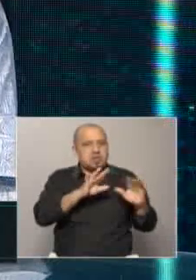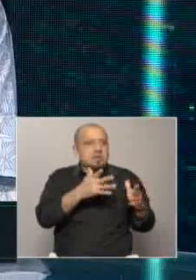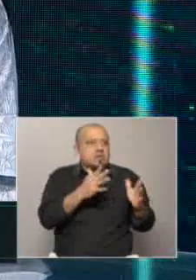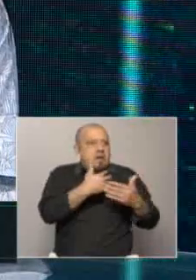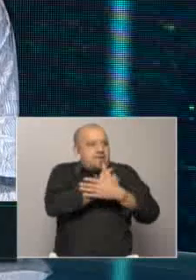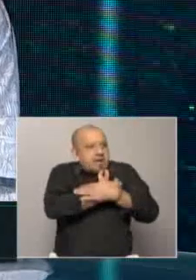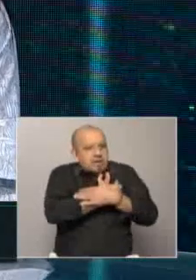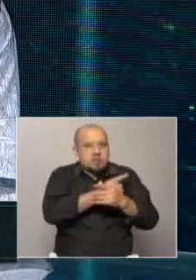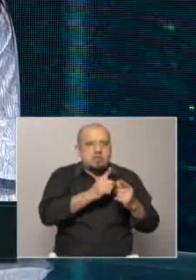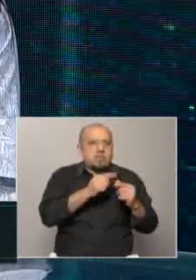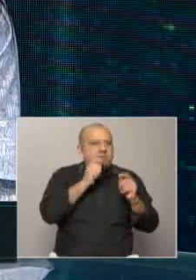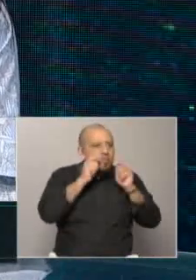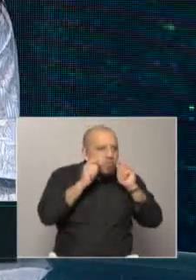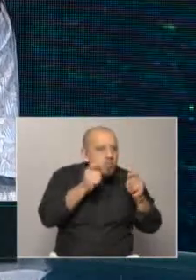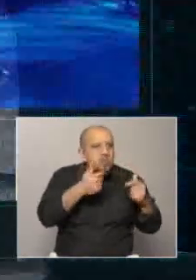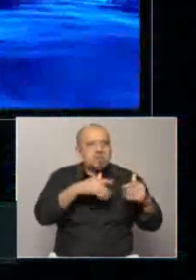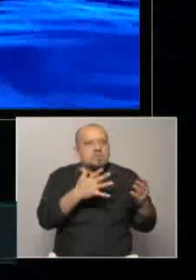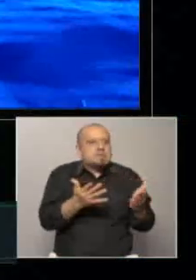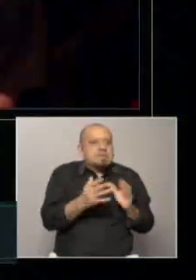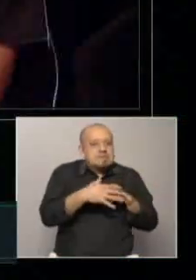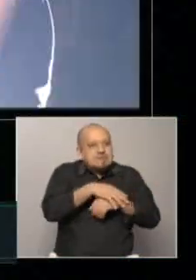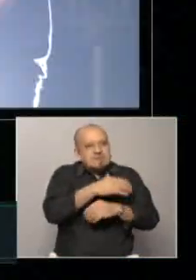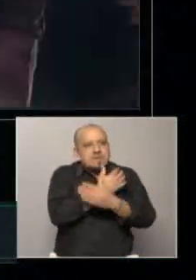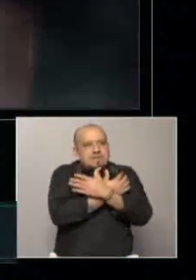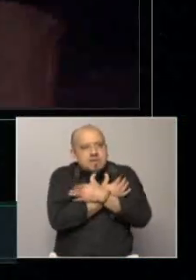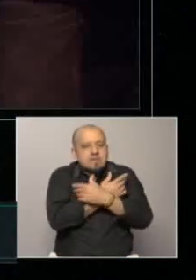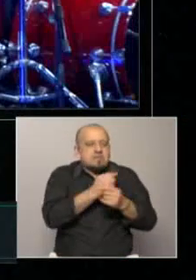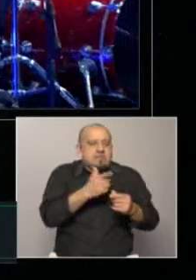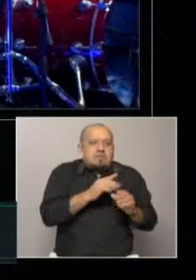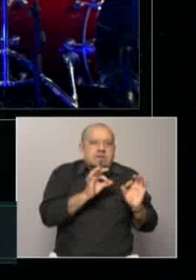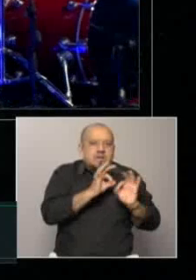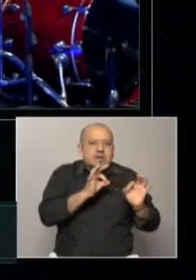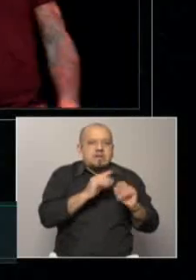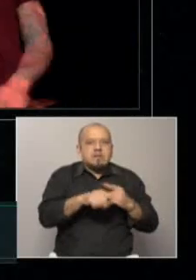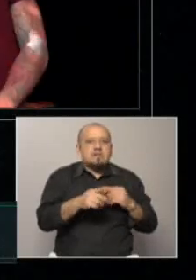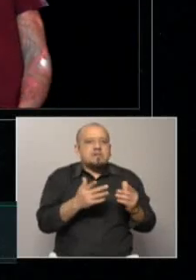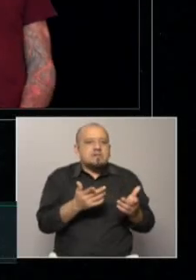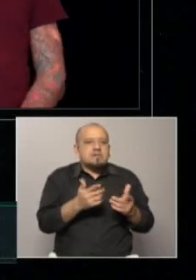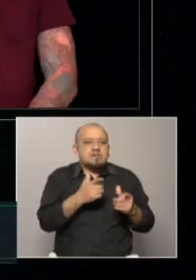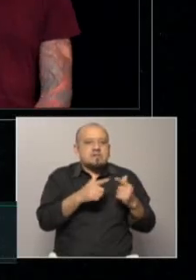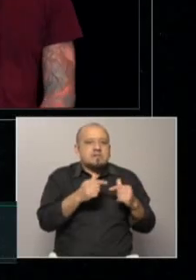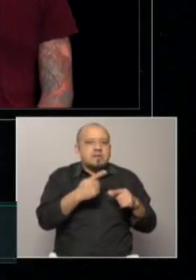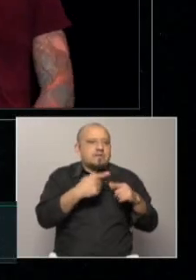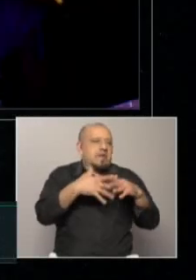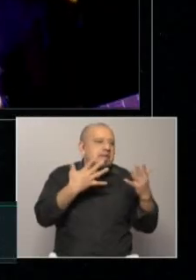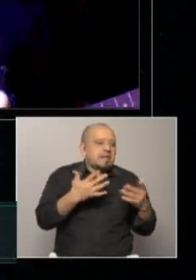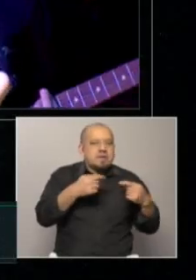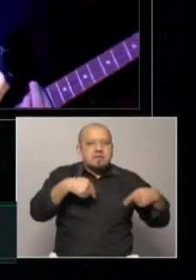abrazos, sin besos, sin ese palmas, encuentro fraterno de camerinos, ¿no? Donde se cruza la banda, uno va y celebra y